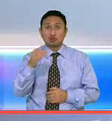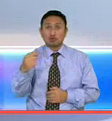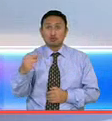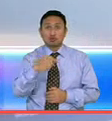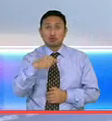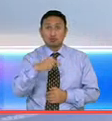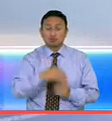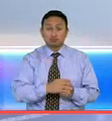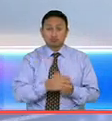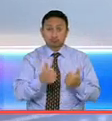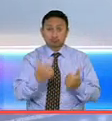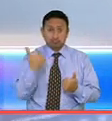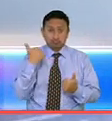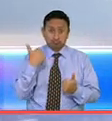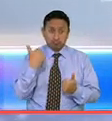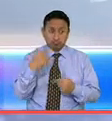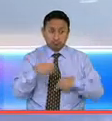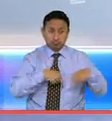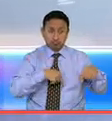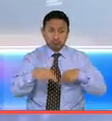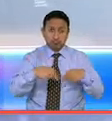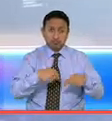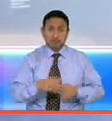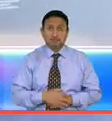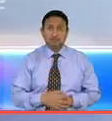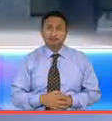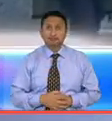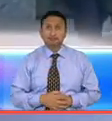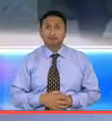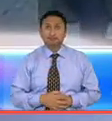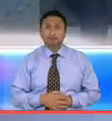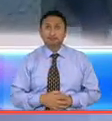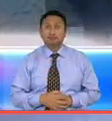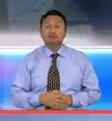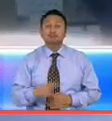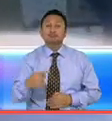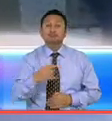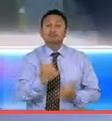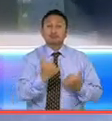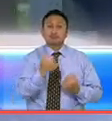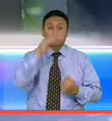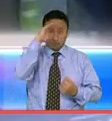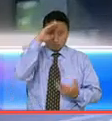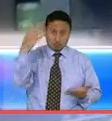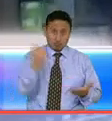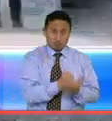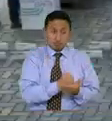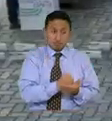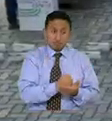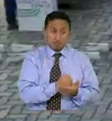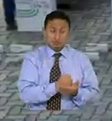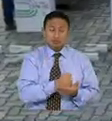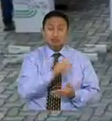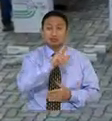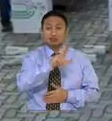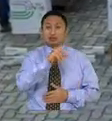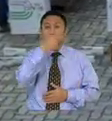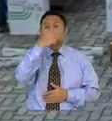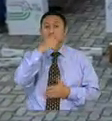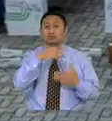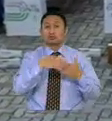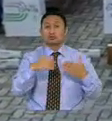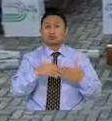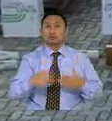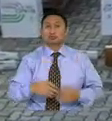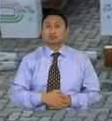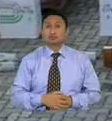su legal tenencia, transporte y movilización. La mercancía retenida está valorada en 3 millones de